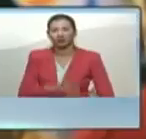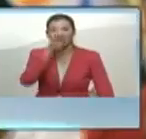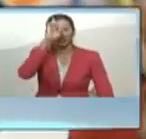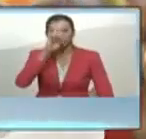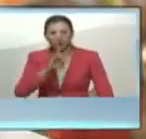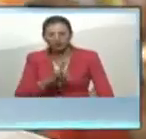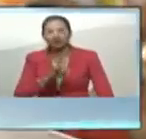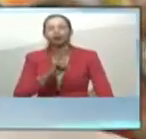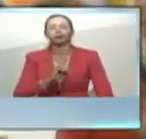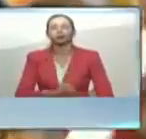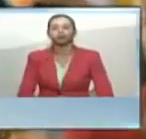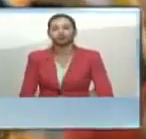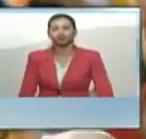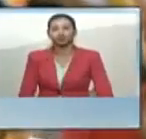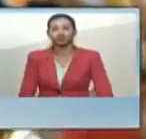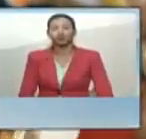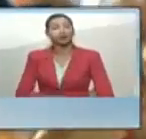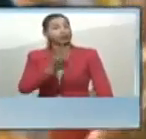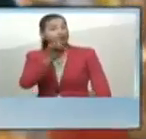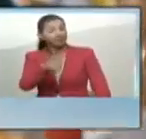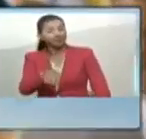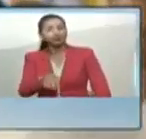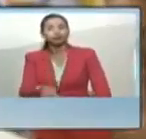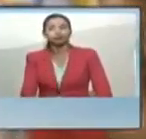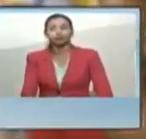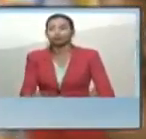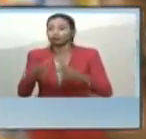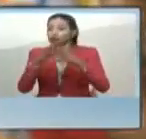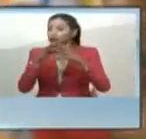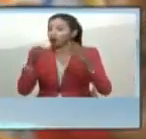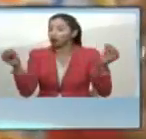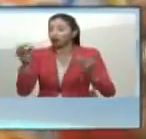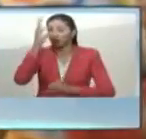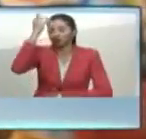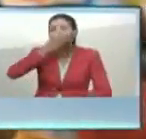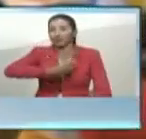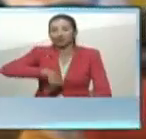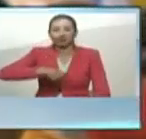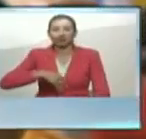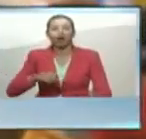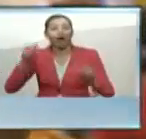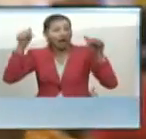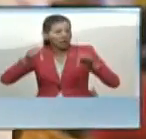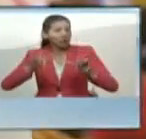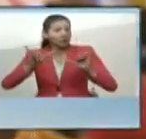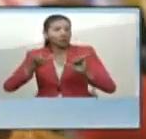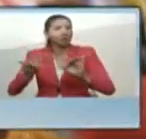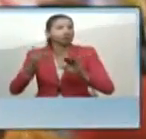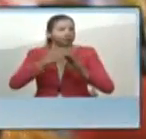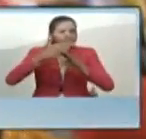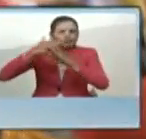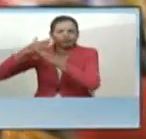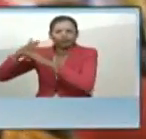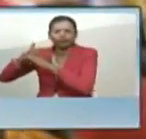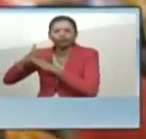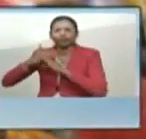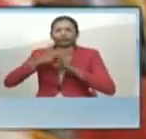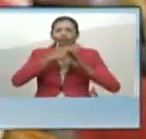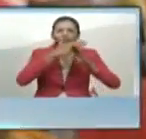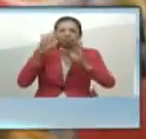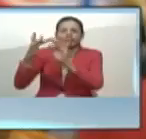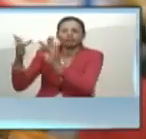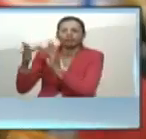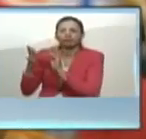discapacidad. E incluso de todos los consejos presidenciales que hoy nos encontramos aquí. ¿Para qué? Para el fortalecimiento de la